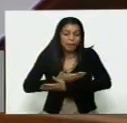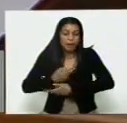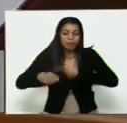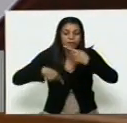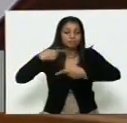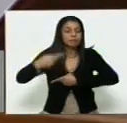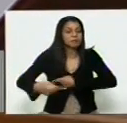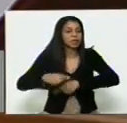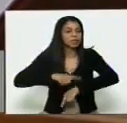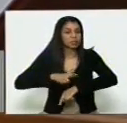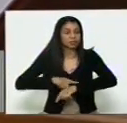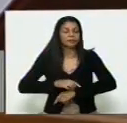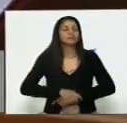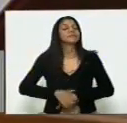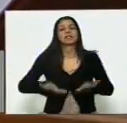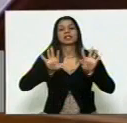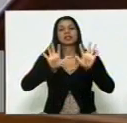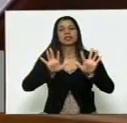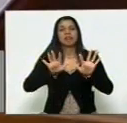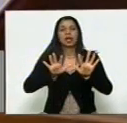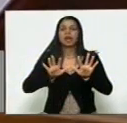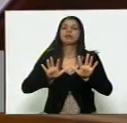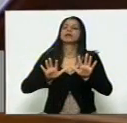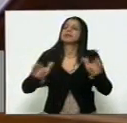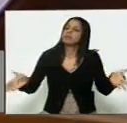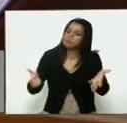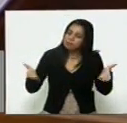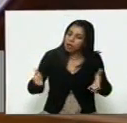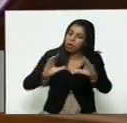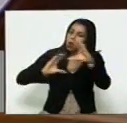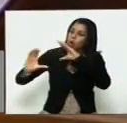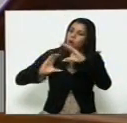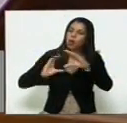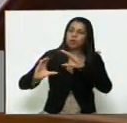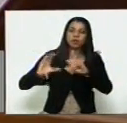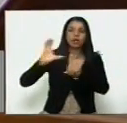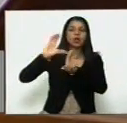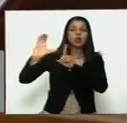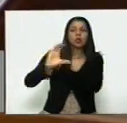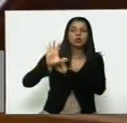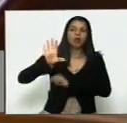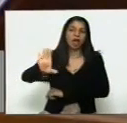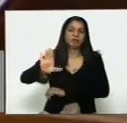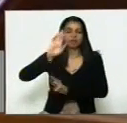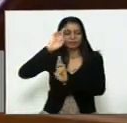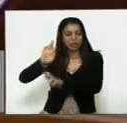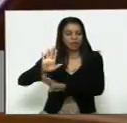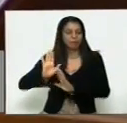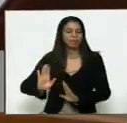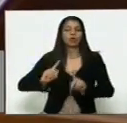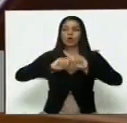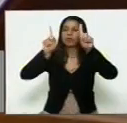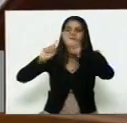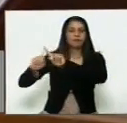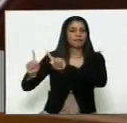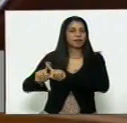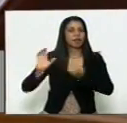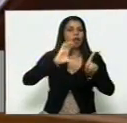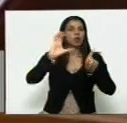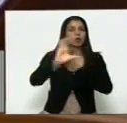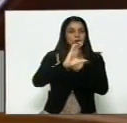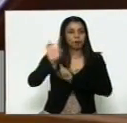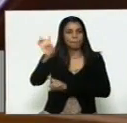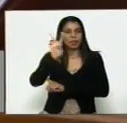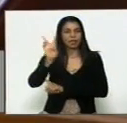posparto. 10. Promover el diálogo intercultural que favorezca el reconocimiento y respeto de nuestra diversidad y